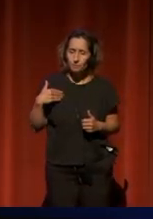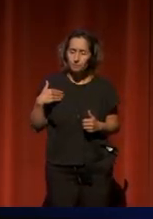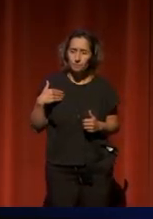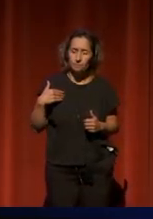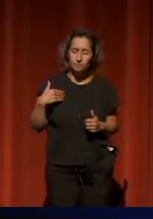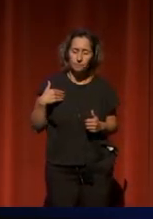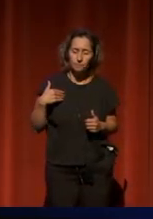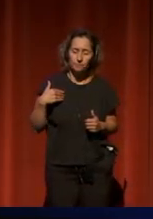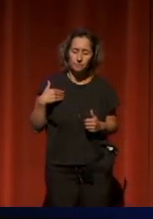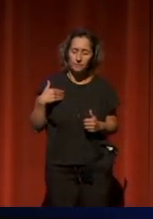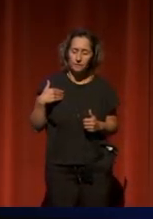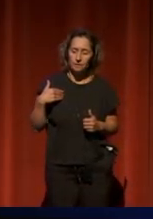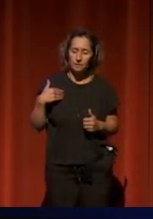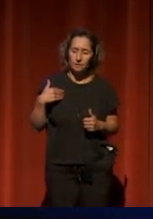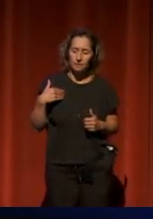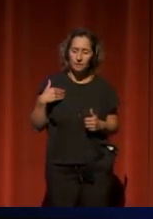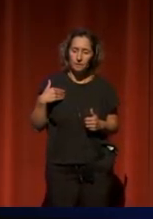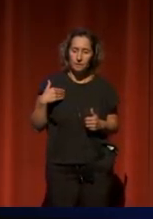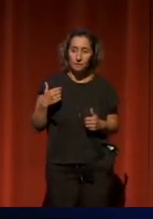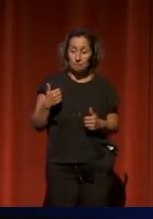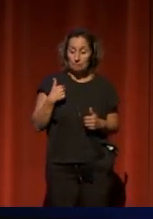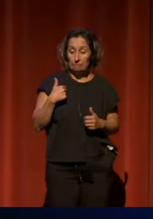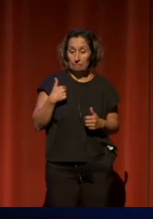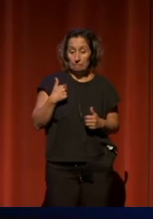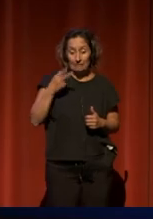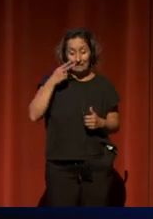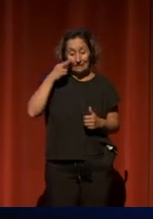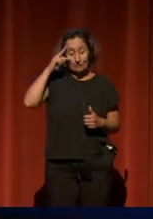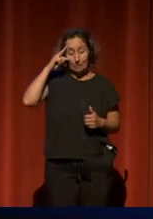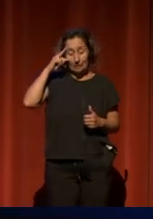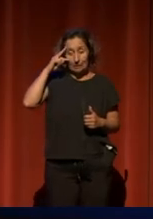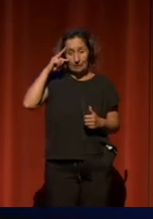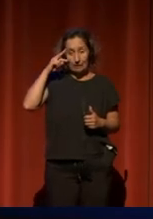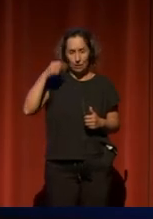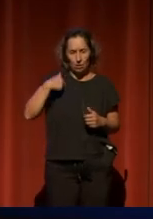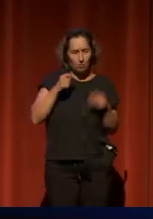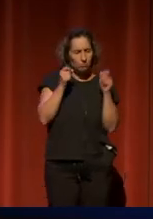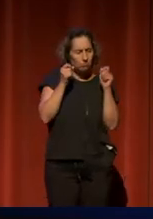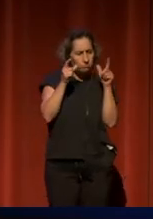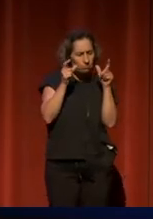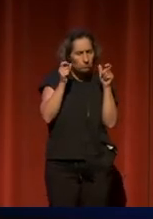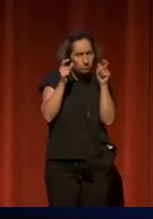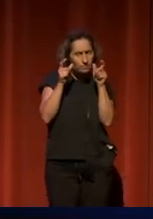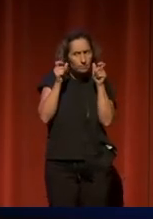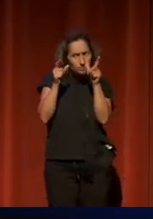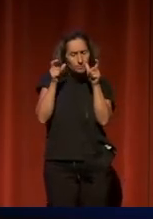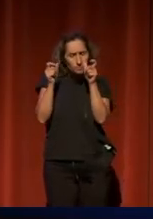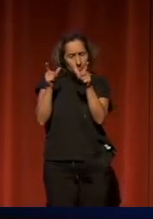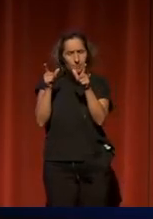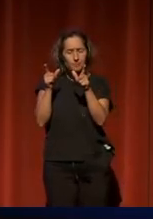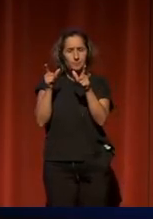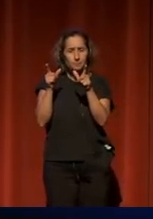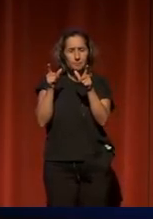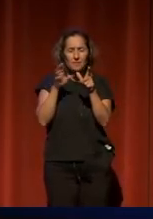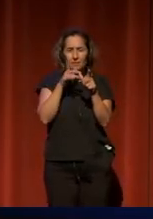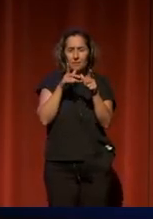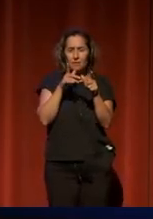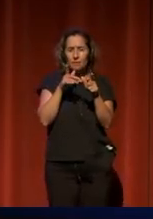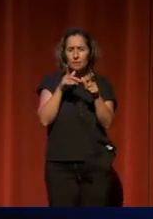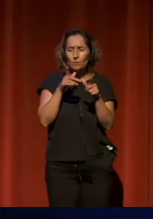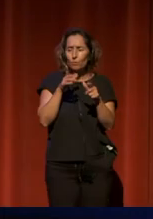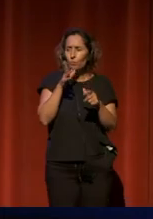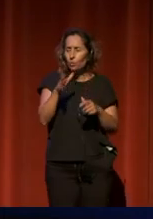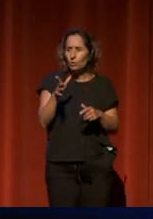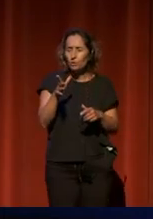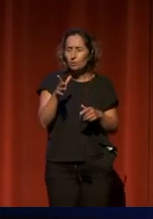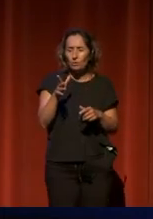podríamos enfrentarnos a algo que yo por lo menos en mi experiencia estoy detectando Y es que e nos vemos arrasados